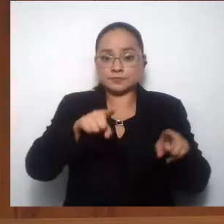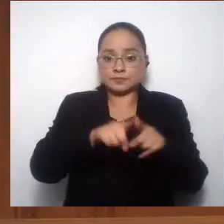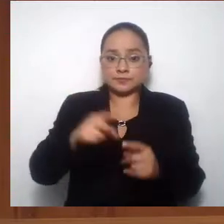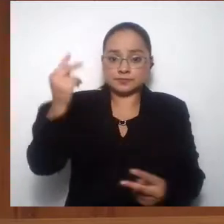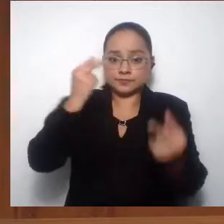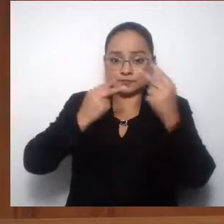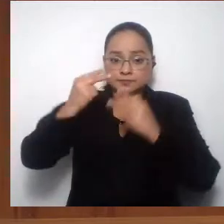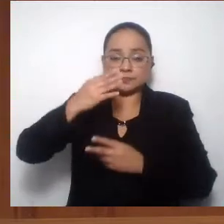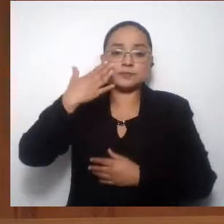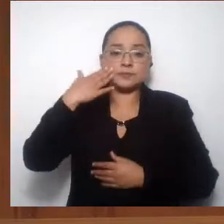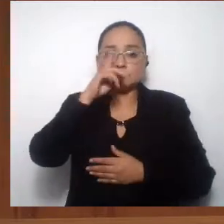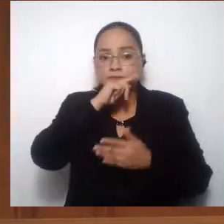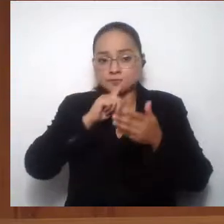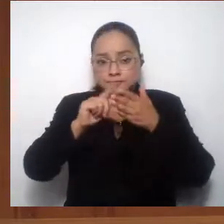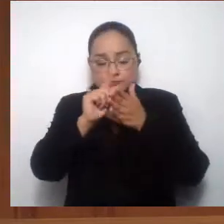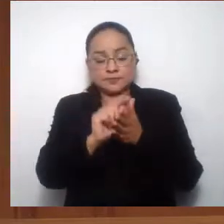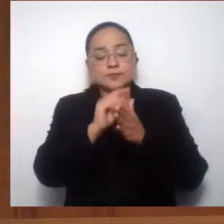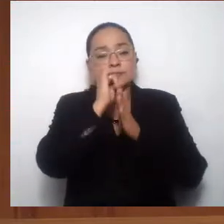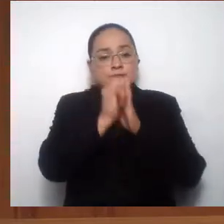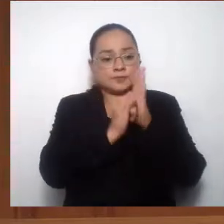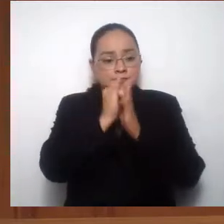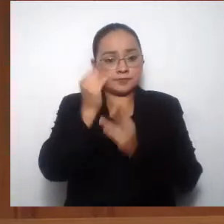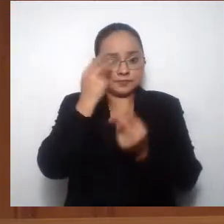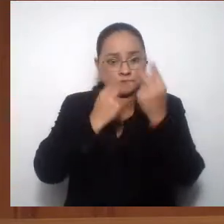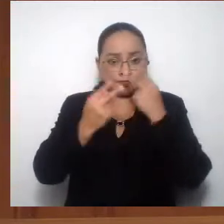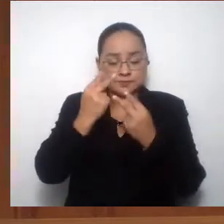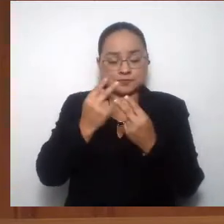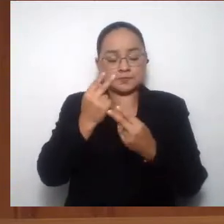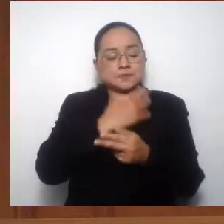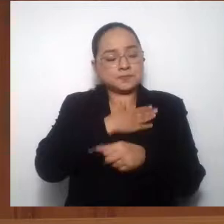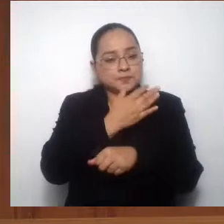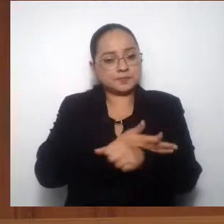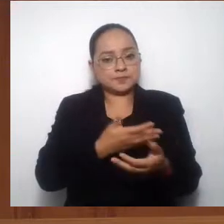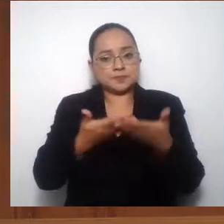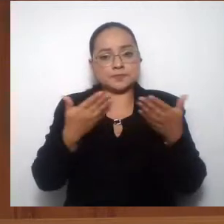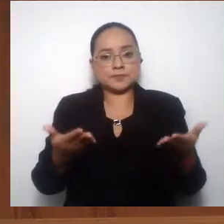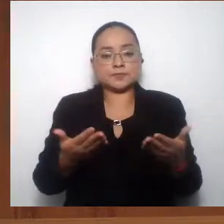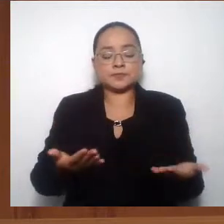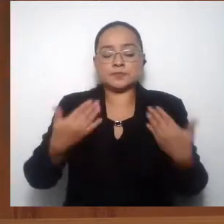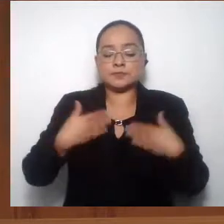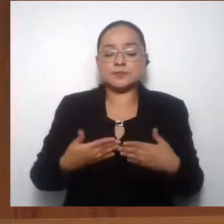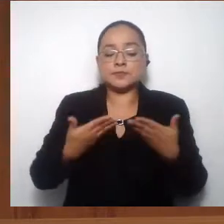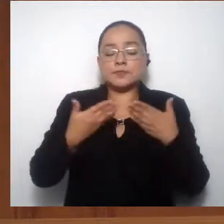redes sociales. Inicio mi posicionamiento con la siguiente frase.